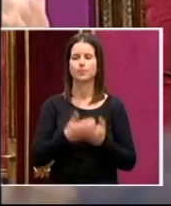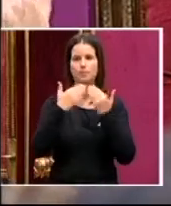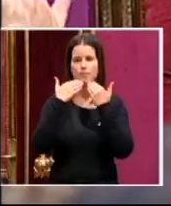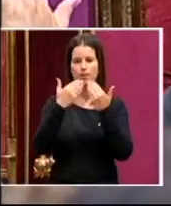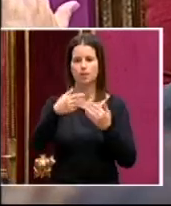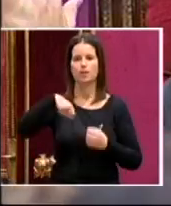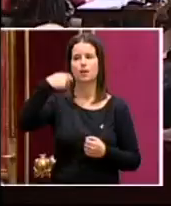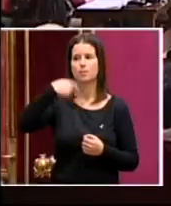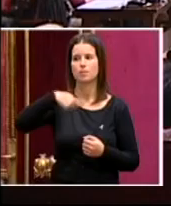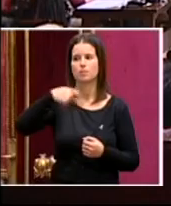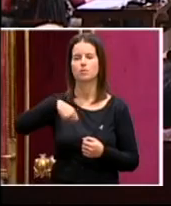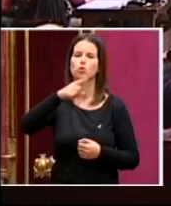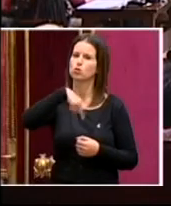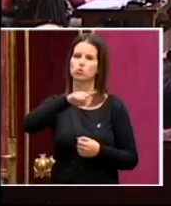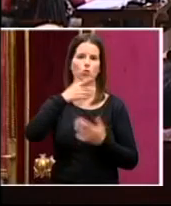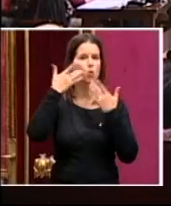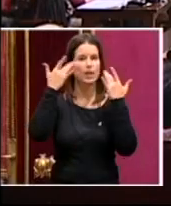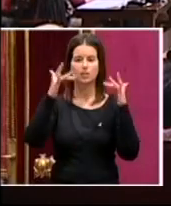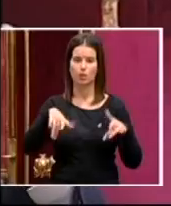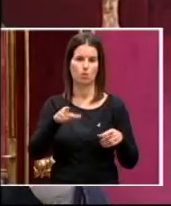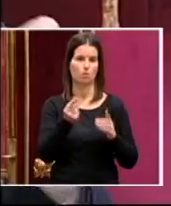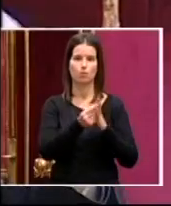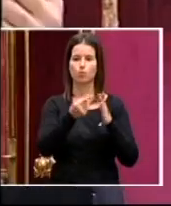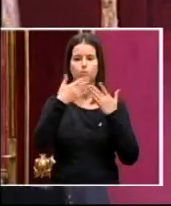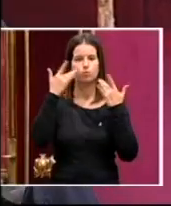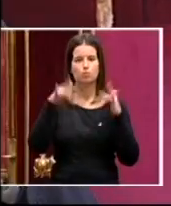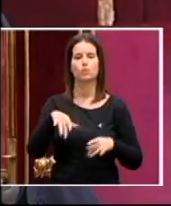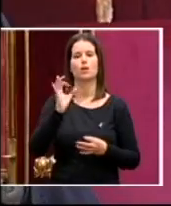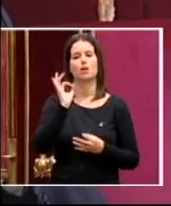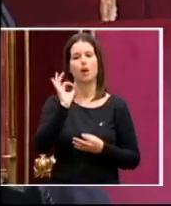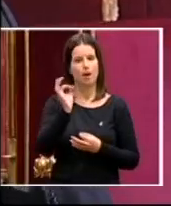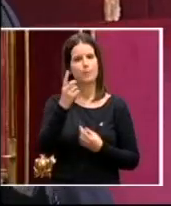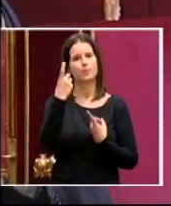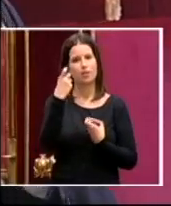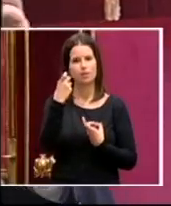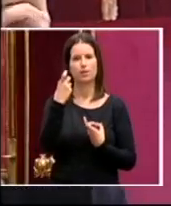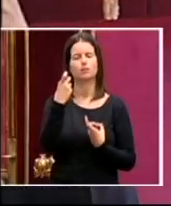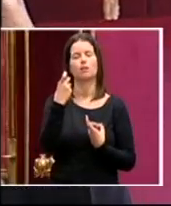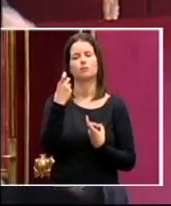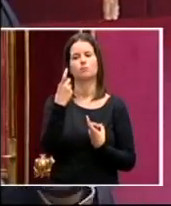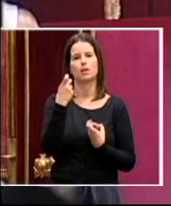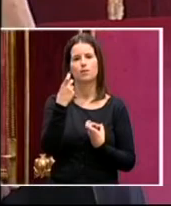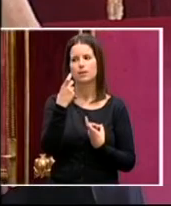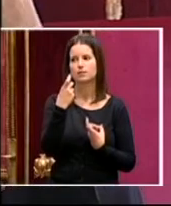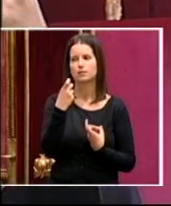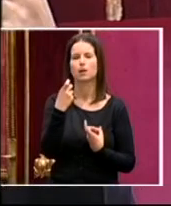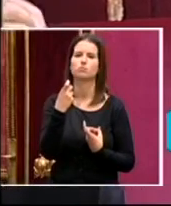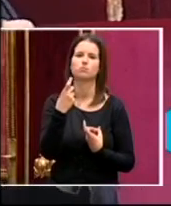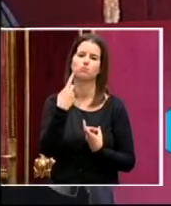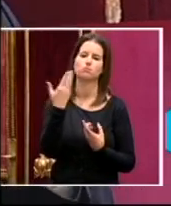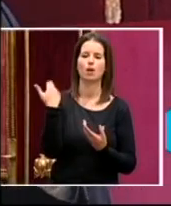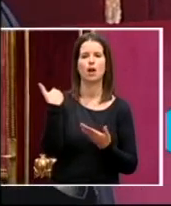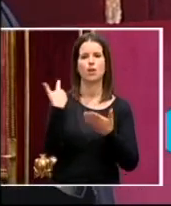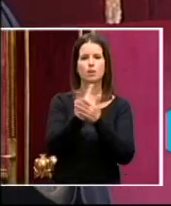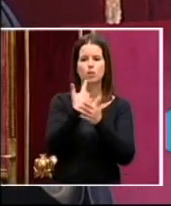presidente. Pues nosotros nos vamos a abstener en este punto, porque si bien es verdad que es necesaria y hay que agradecer al Colegio de Abogados su implicación con la